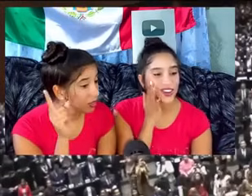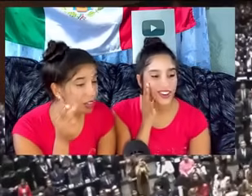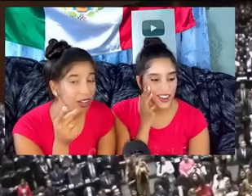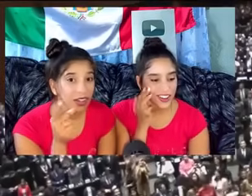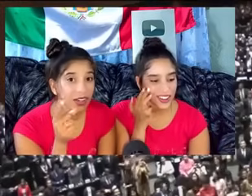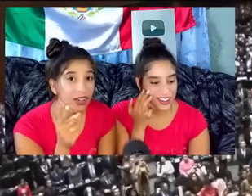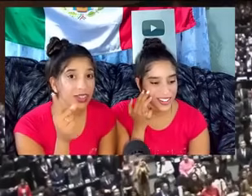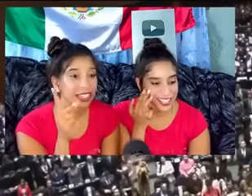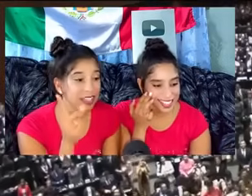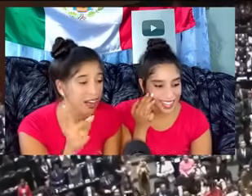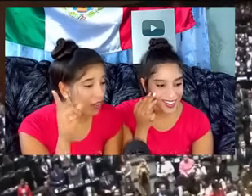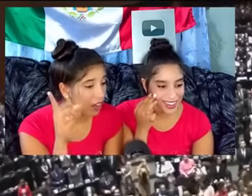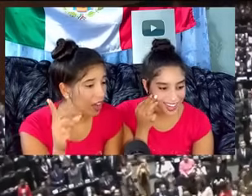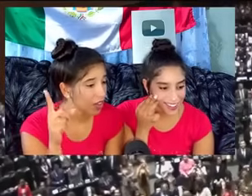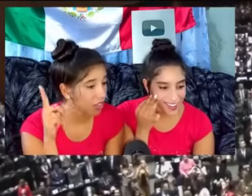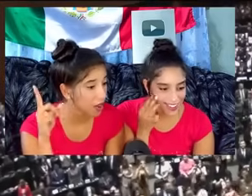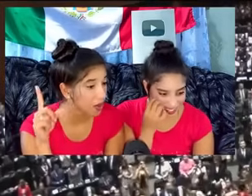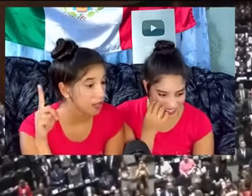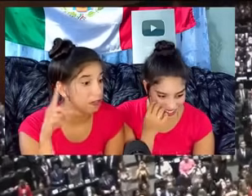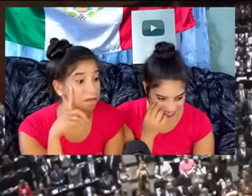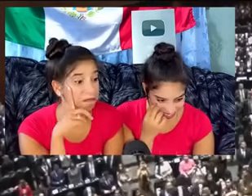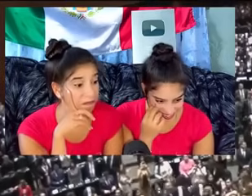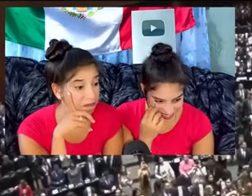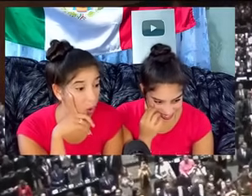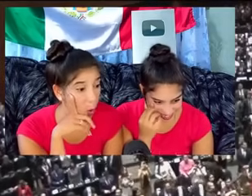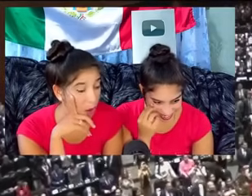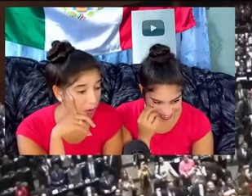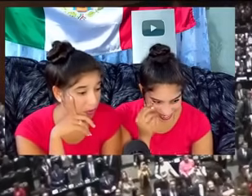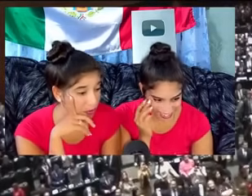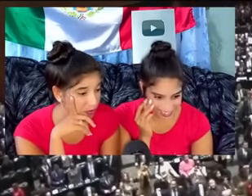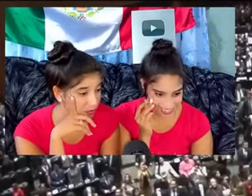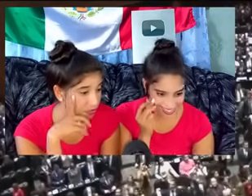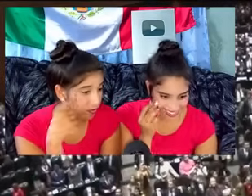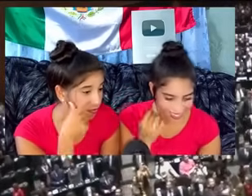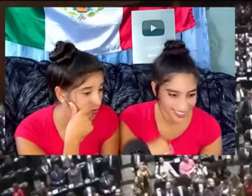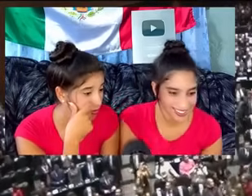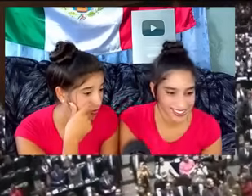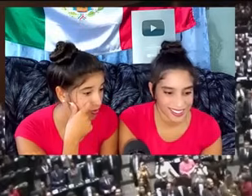Es un honor estar con Claudia. Wow.